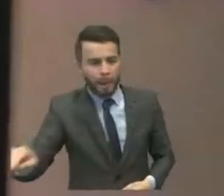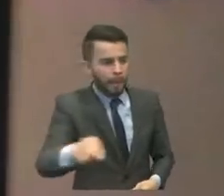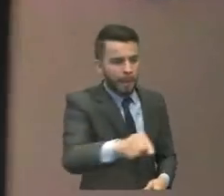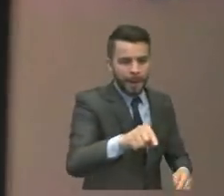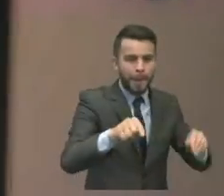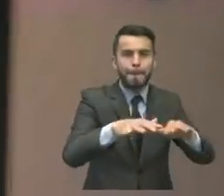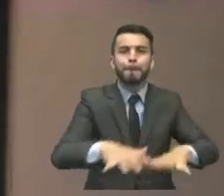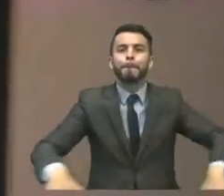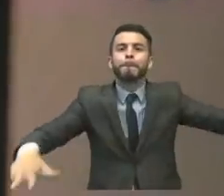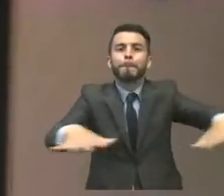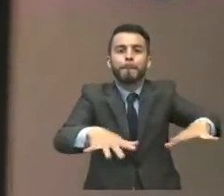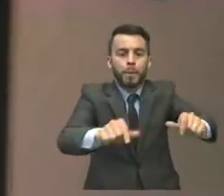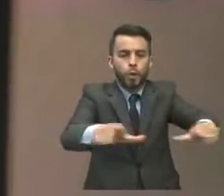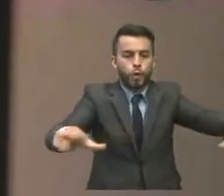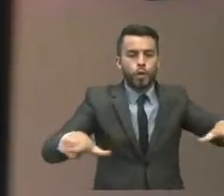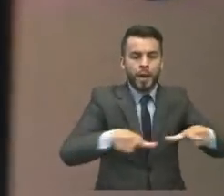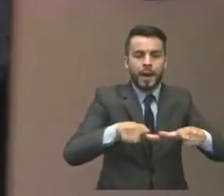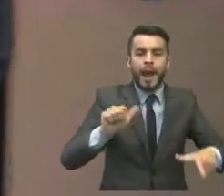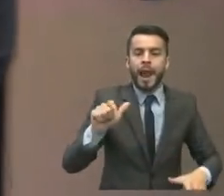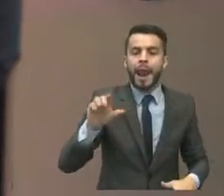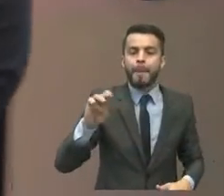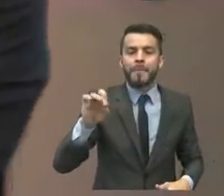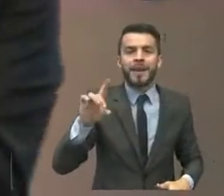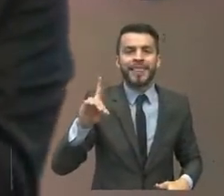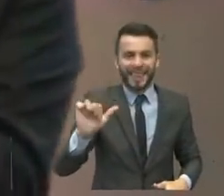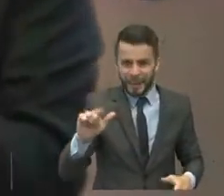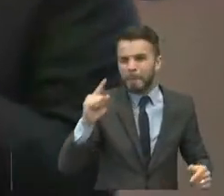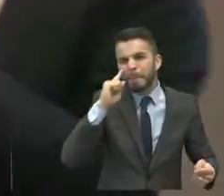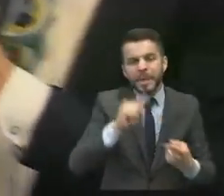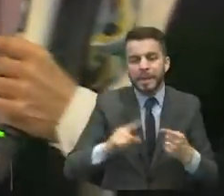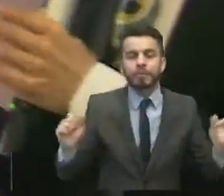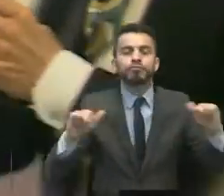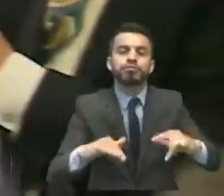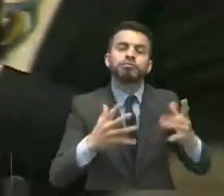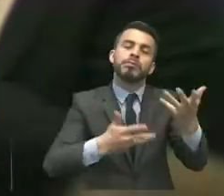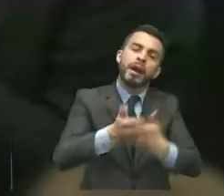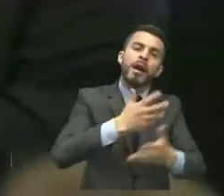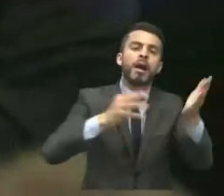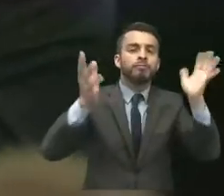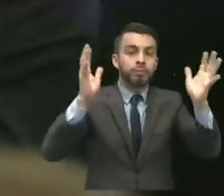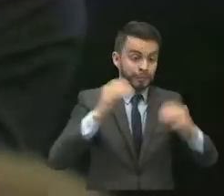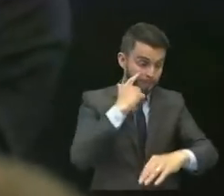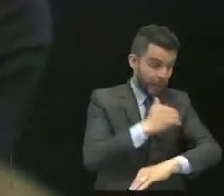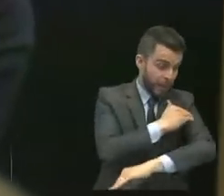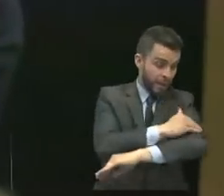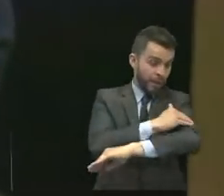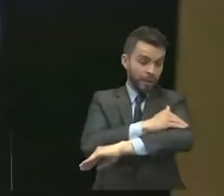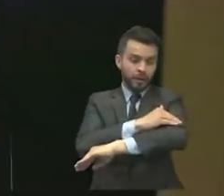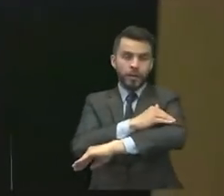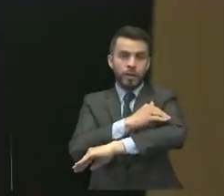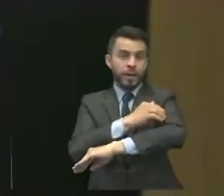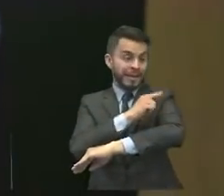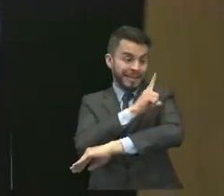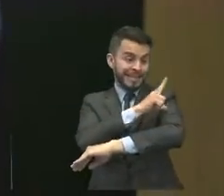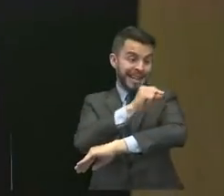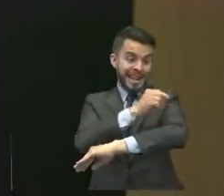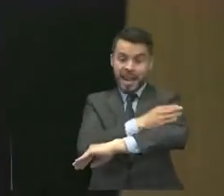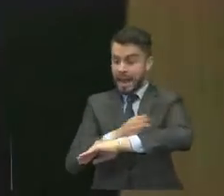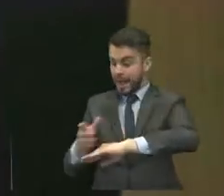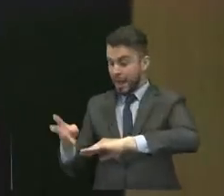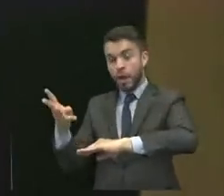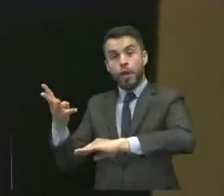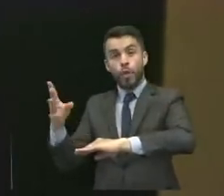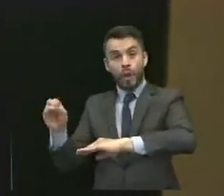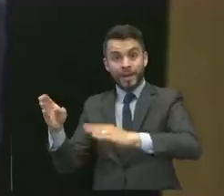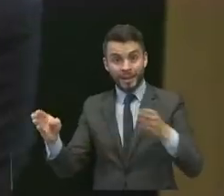corredor. El carril estará segregado. El carril de entre la 40 y la 100, no se lo imaginen uniforme. Realmente el